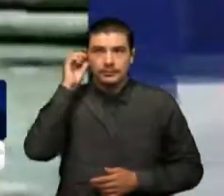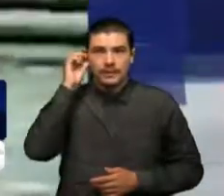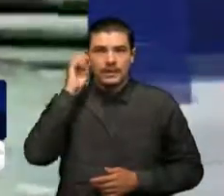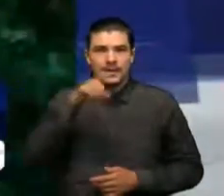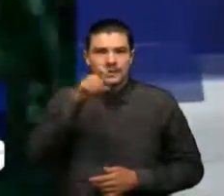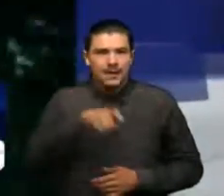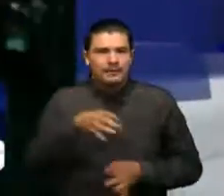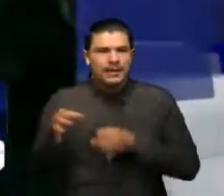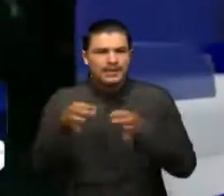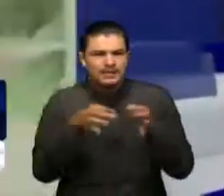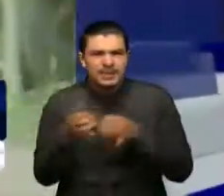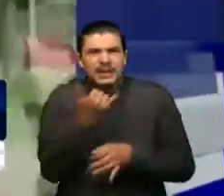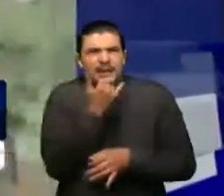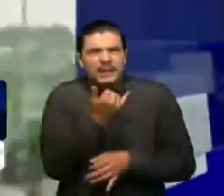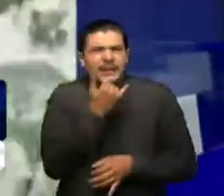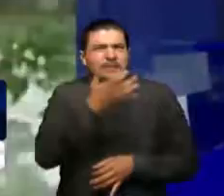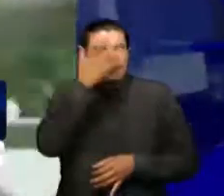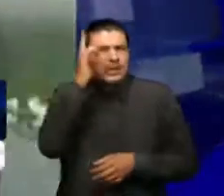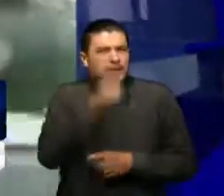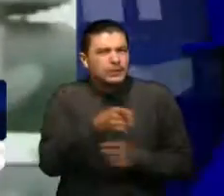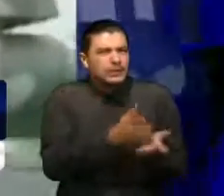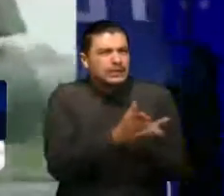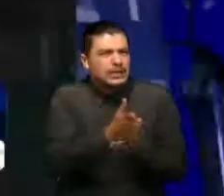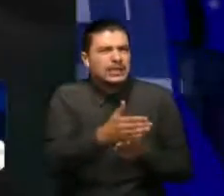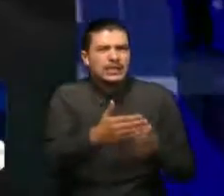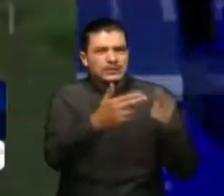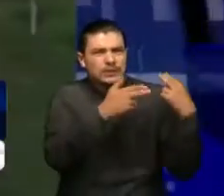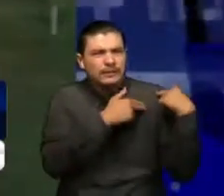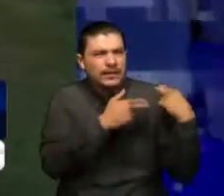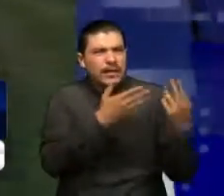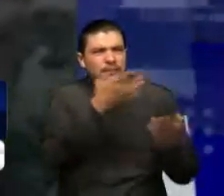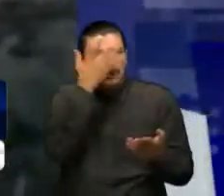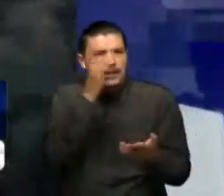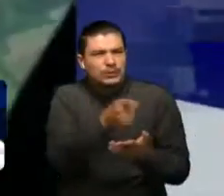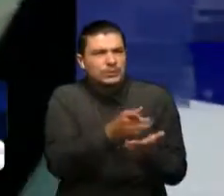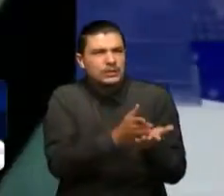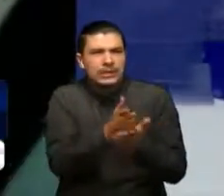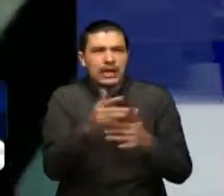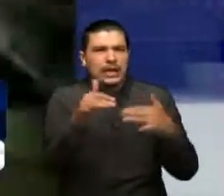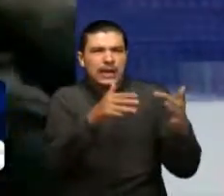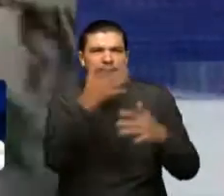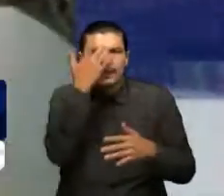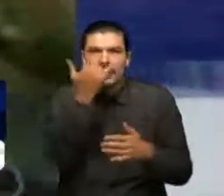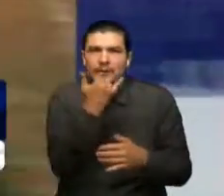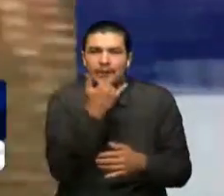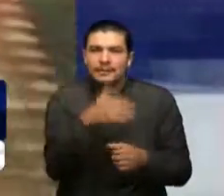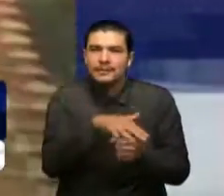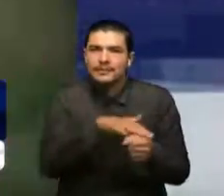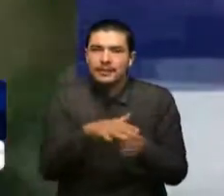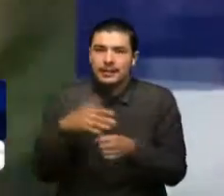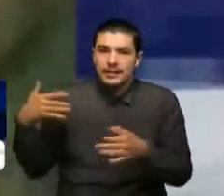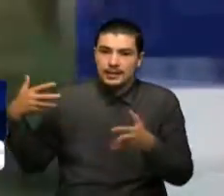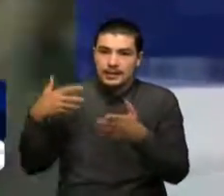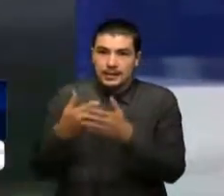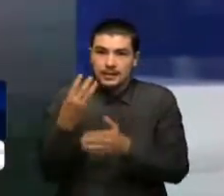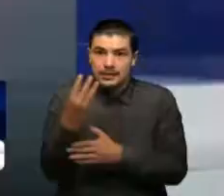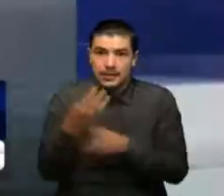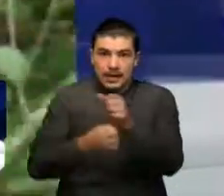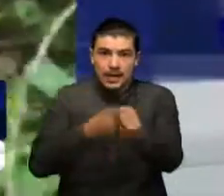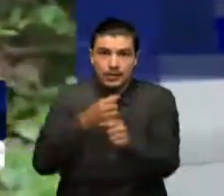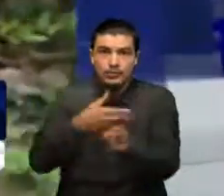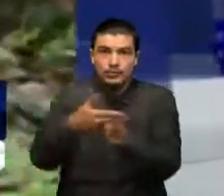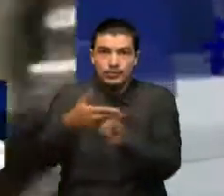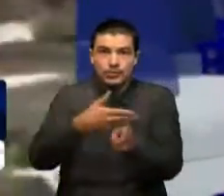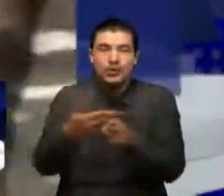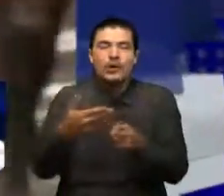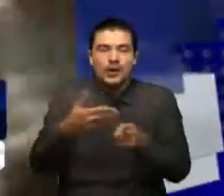está pasando, por qué sigue pasando. Y ahí la responsabilidad es mayor porque es intervenir sobre algo que está vivo. En 3 años, esta comisión deberá entregar